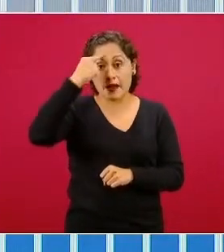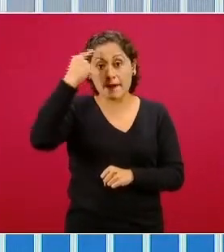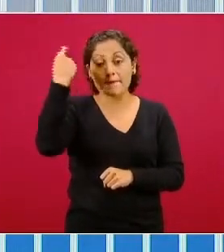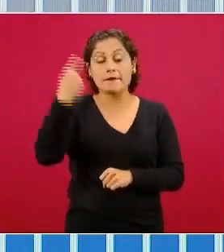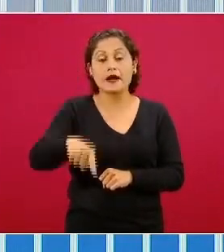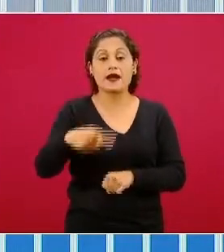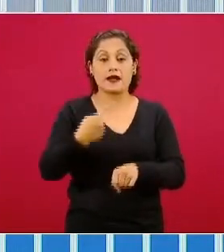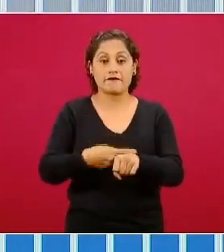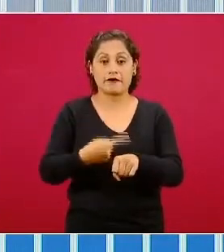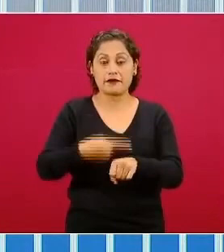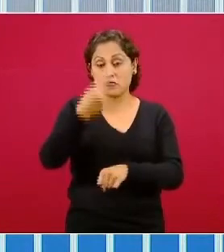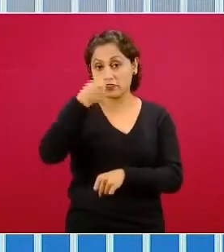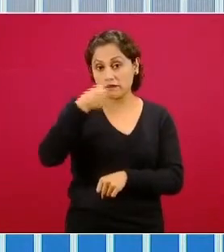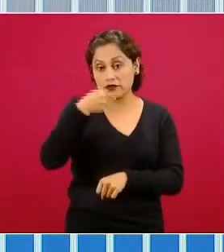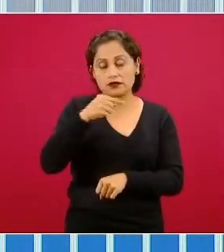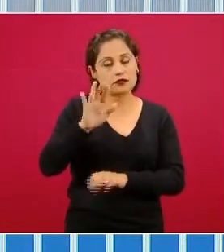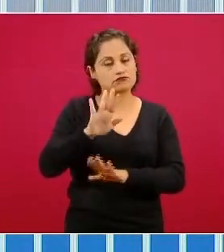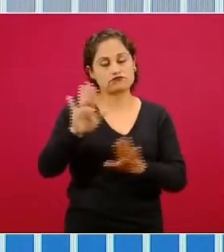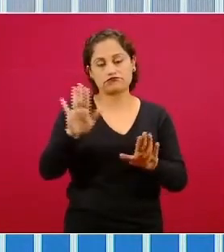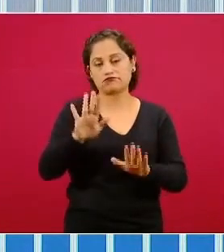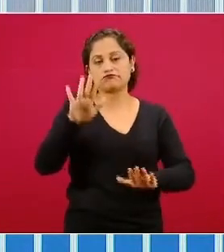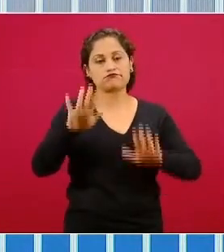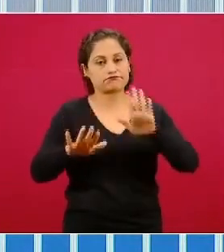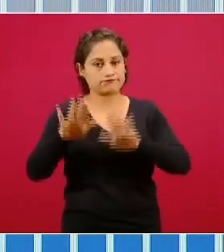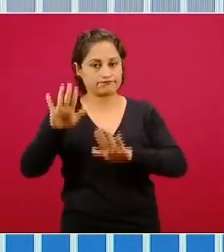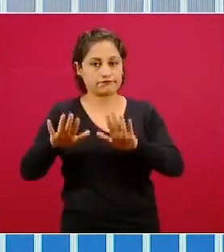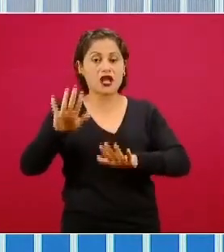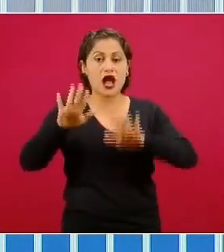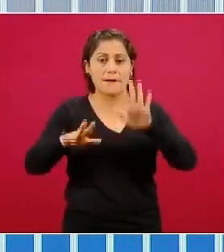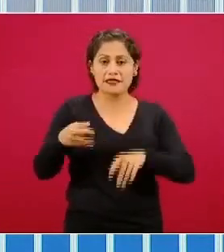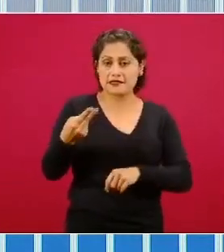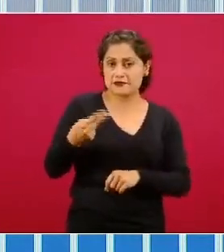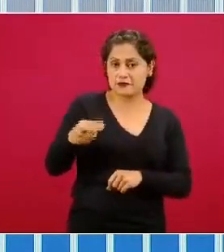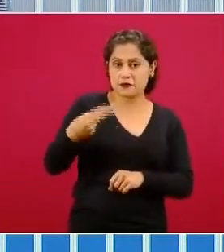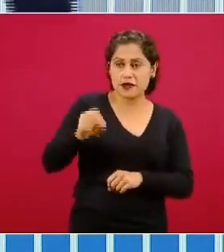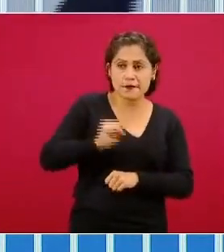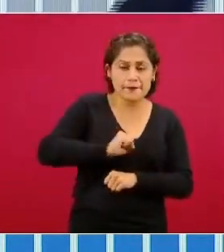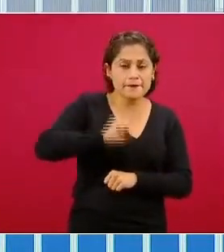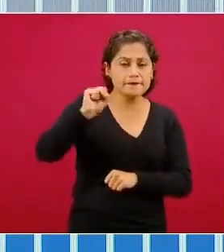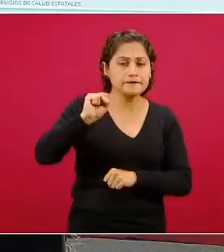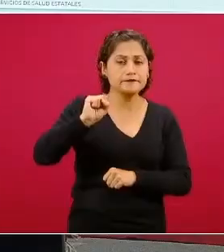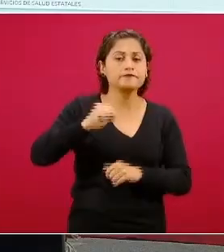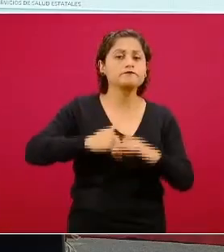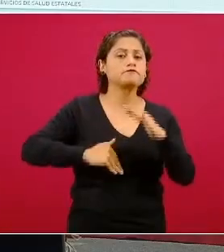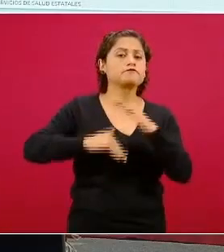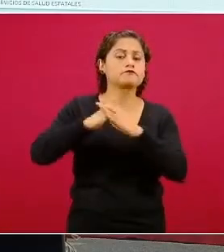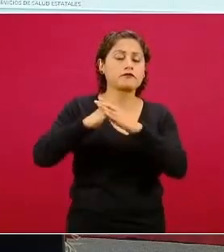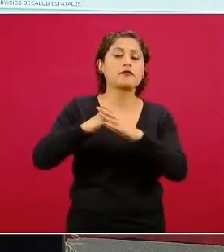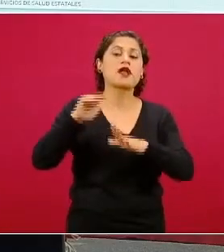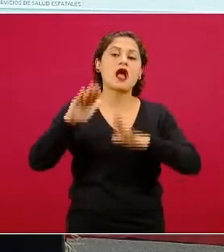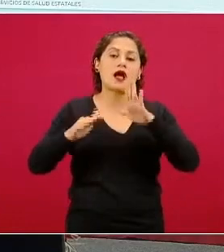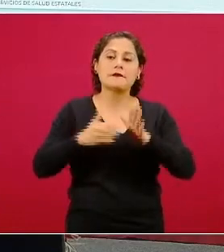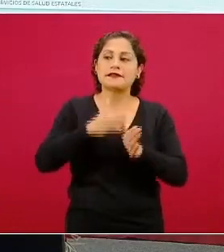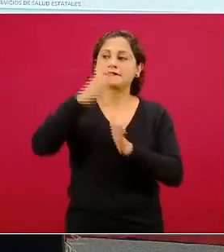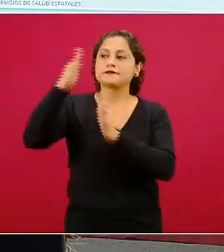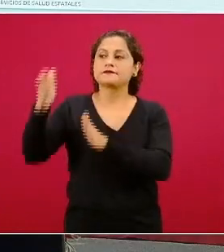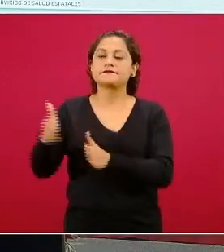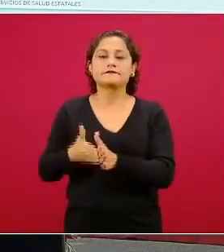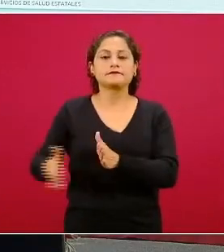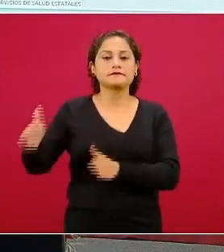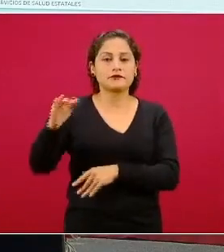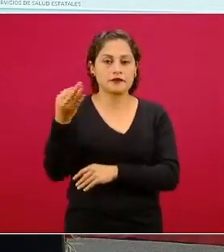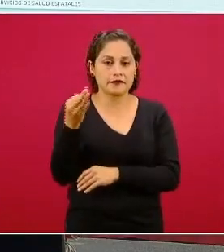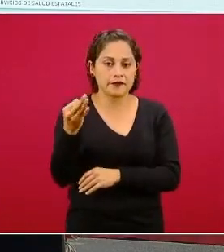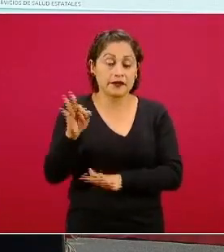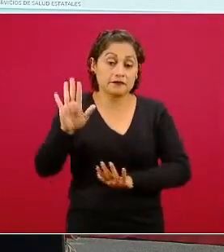casos de influenza. Estos varían, a veces en noviembre se encuentra el punto máximo, a veces hasta febrero se presenta el punto máximo. Esto varía